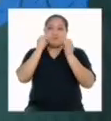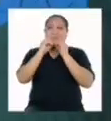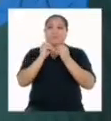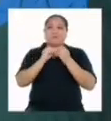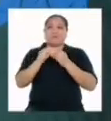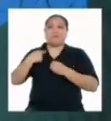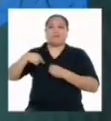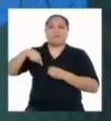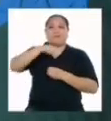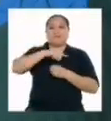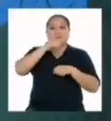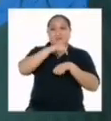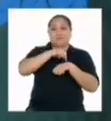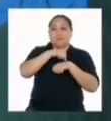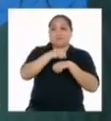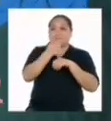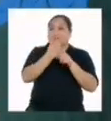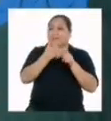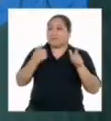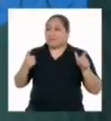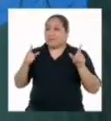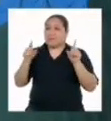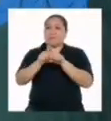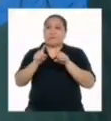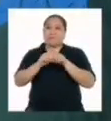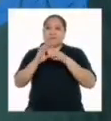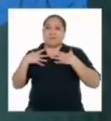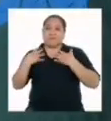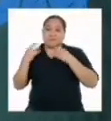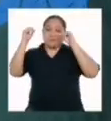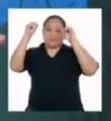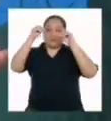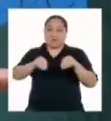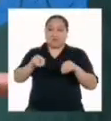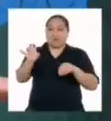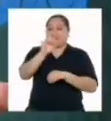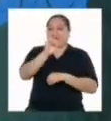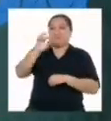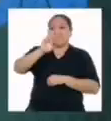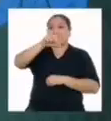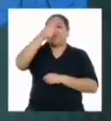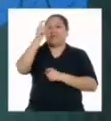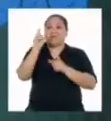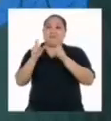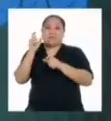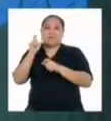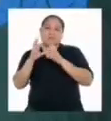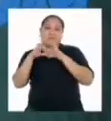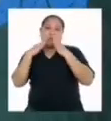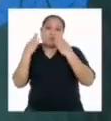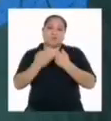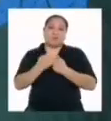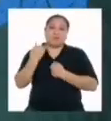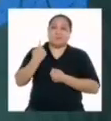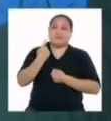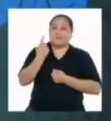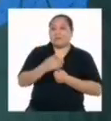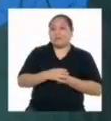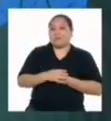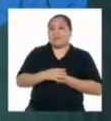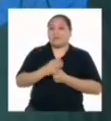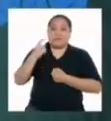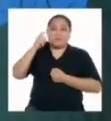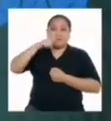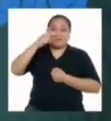solución. Nuestros tiempos libres también pueden coincidir con el de los demás miembros de la familia. Solo es cuestión